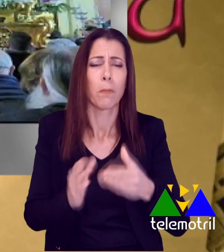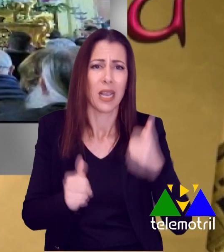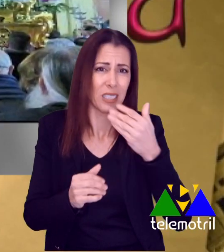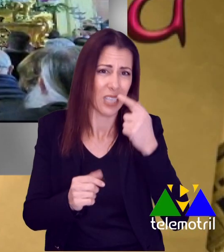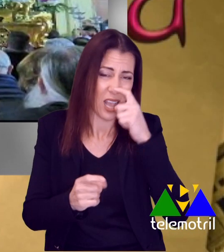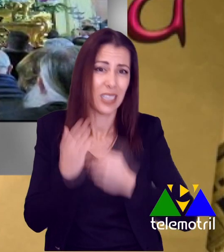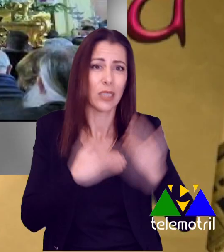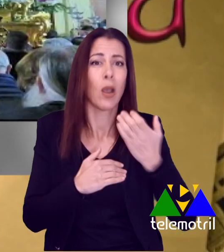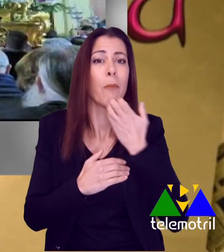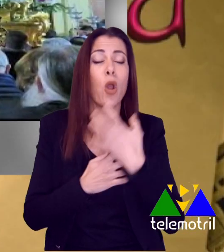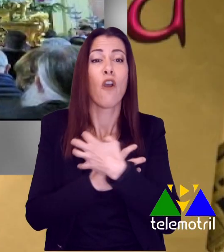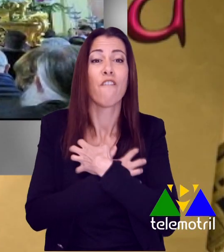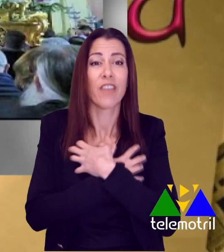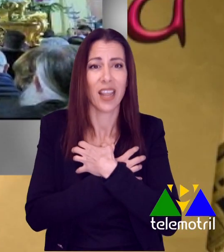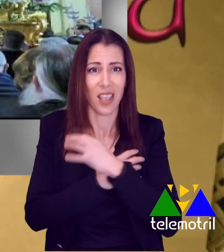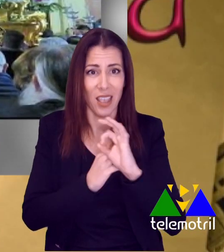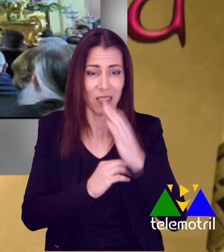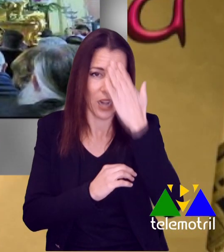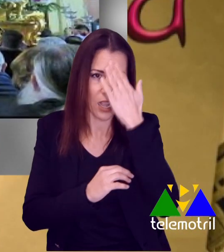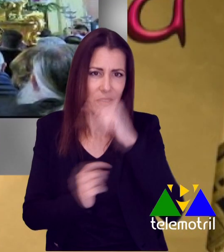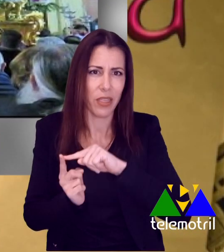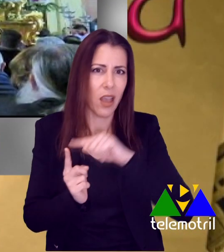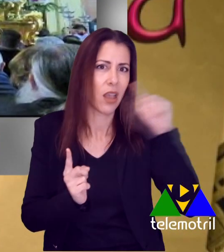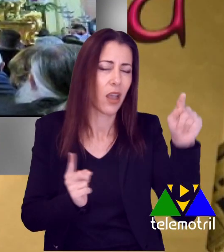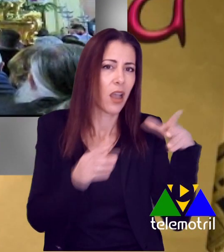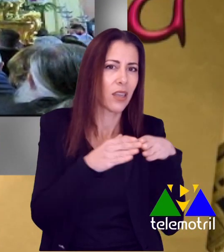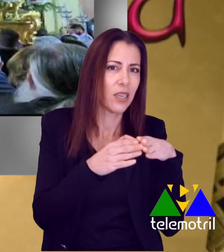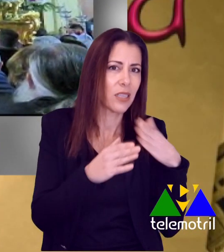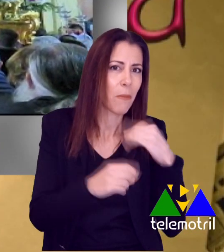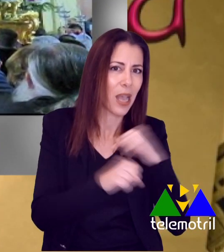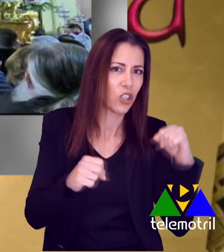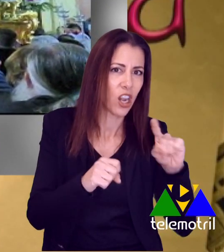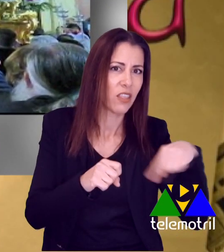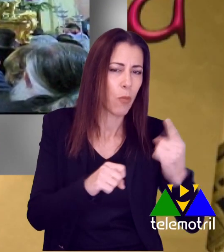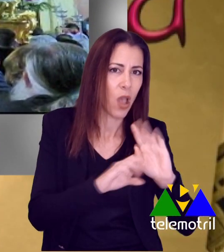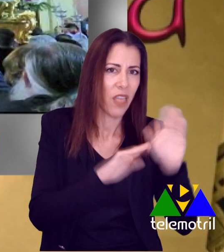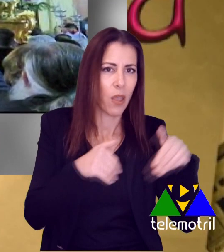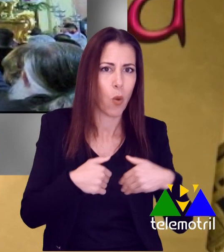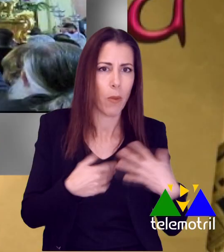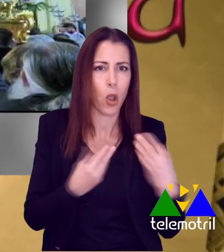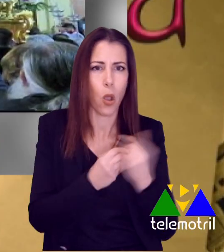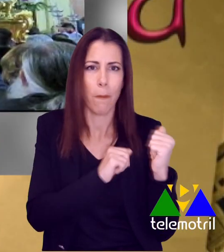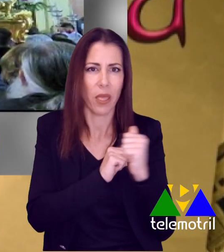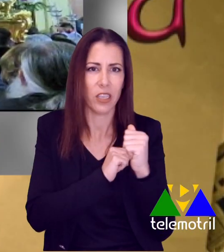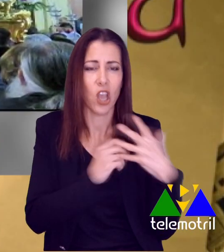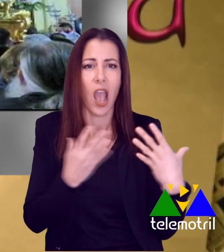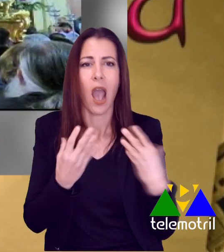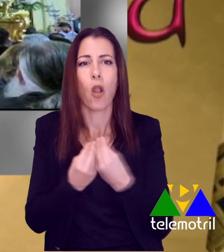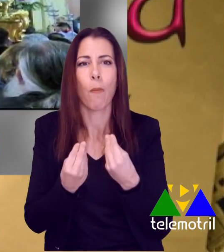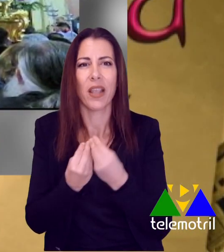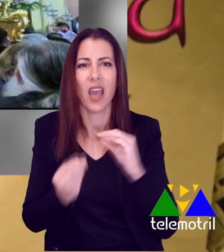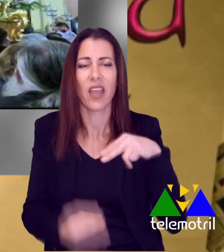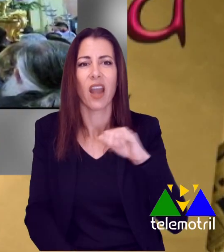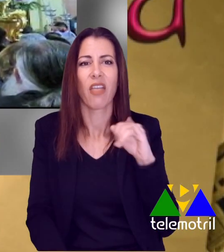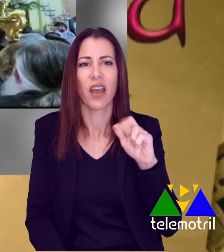Virgen de la Cabeza a la iglesia mayor, tenerla allí y después devolverla a la iglesia con una procesión acompañada del Nazareno a